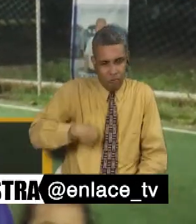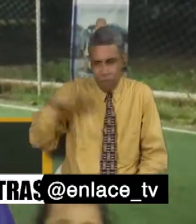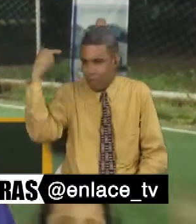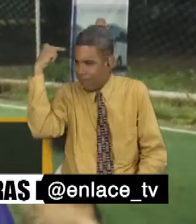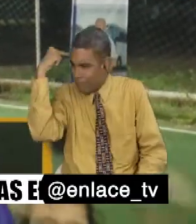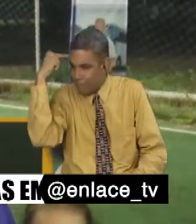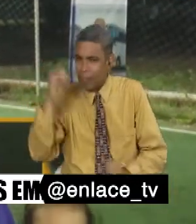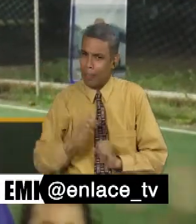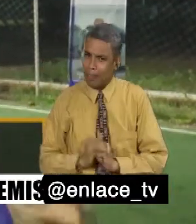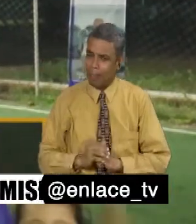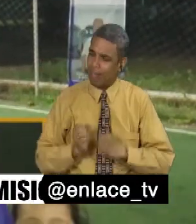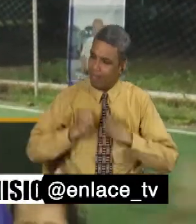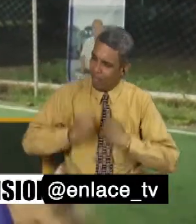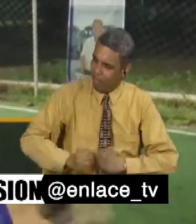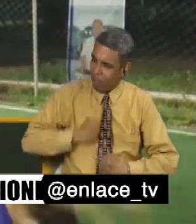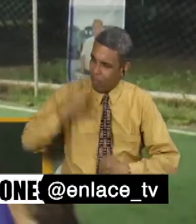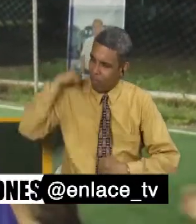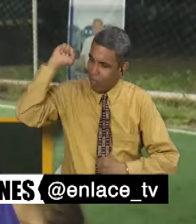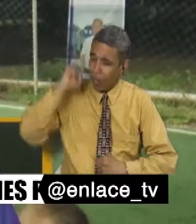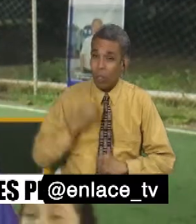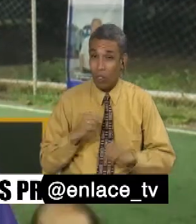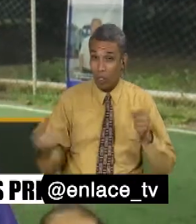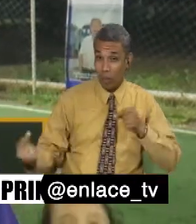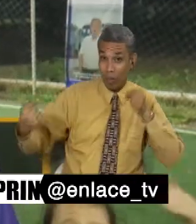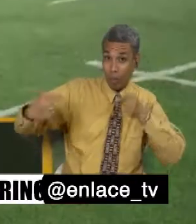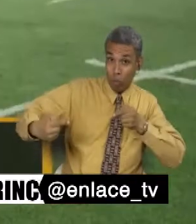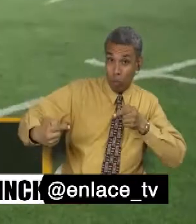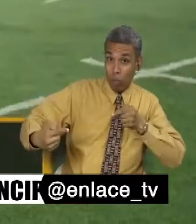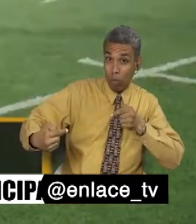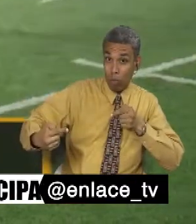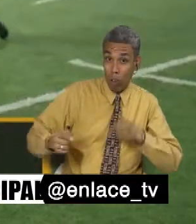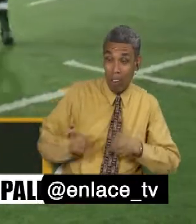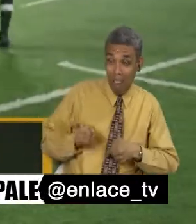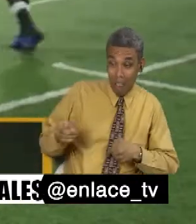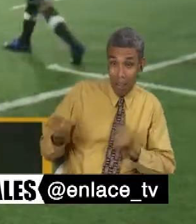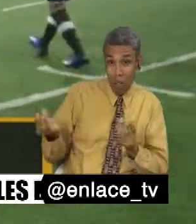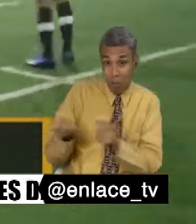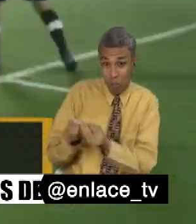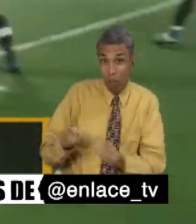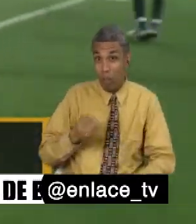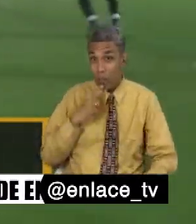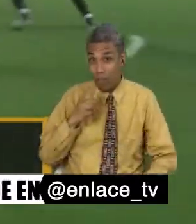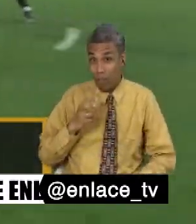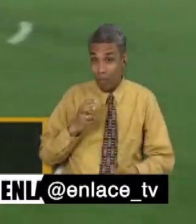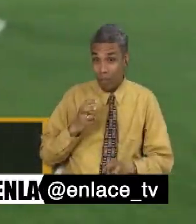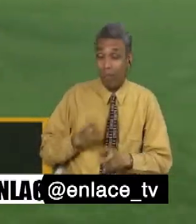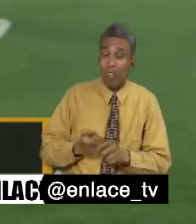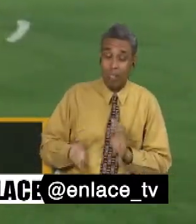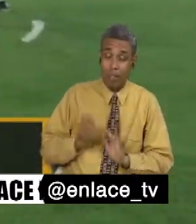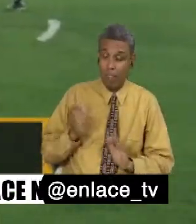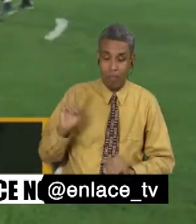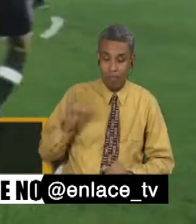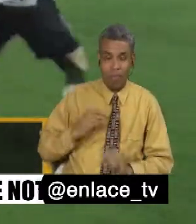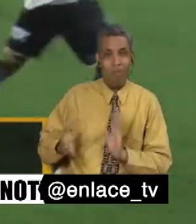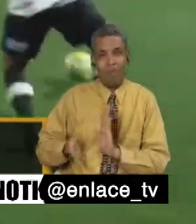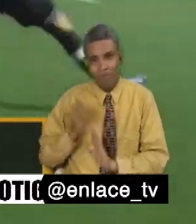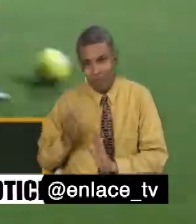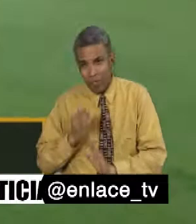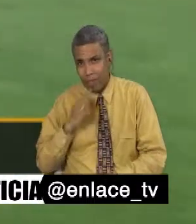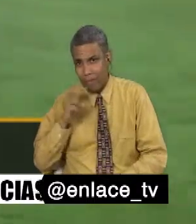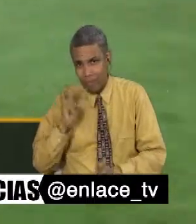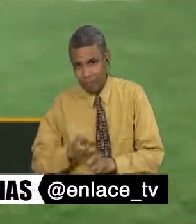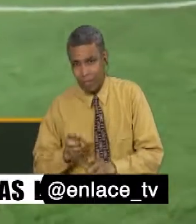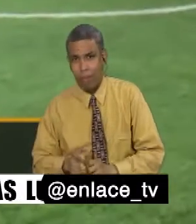encontramos con un excelente rival, pues toda la gloria y la honra sea para Dios que nos dio este título hoy. Esta gran final que disputó el equipo de Met y el combo de